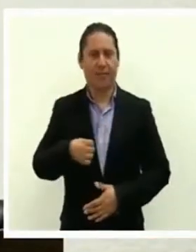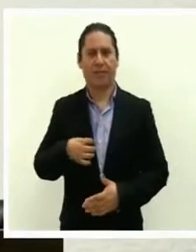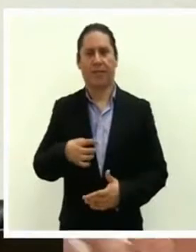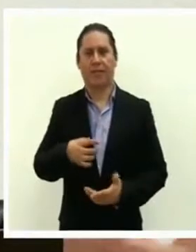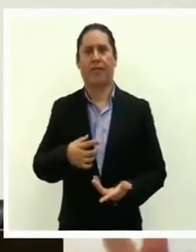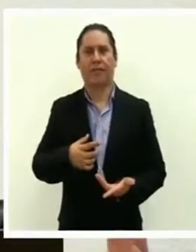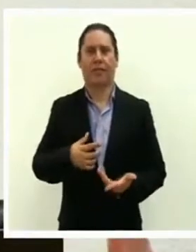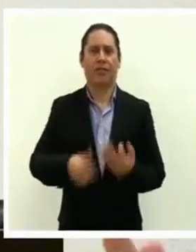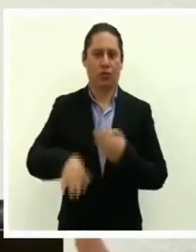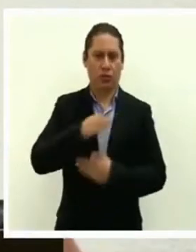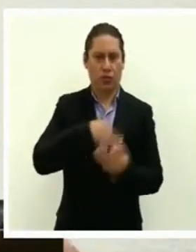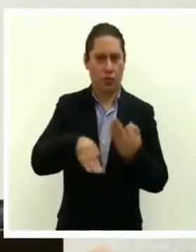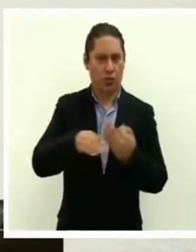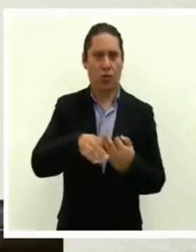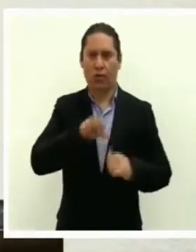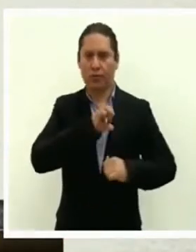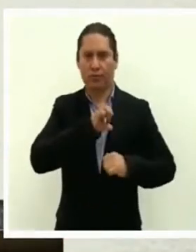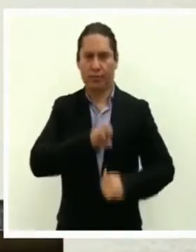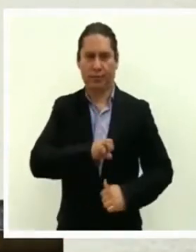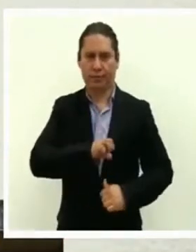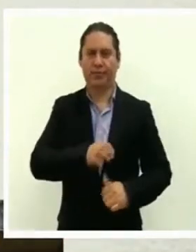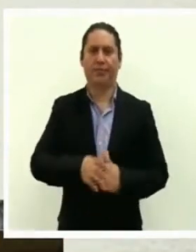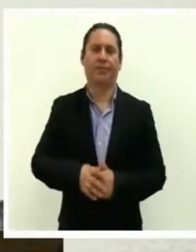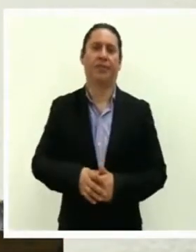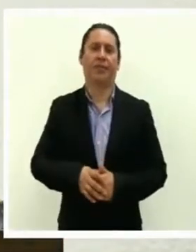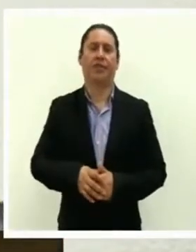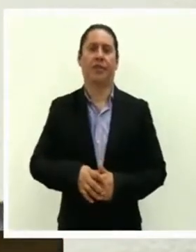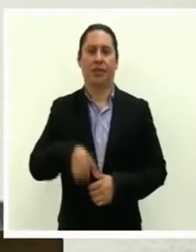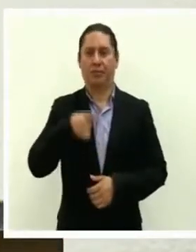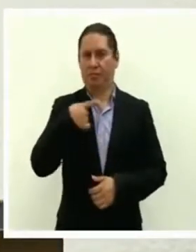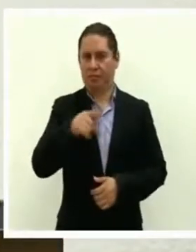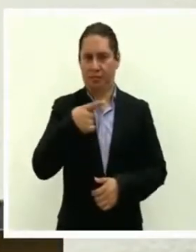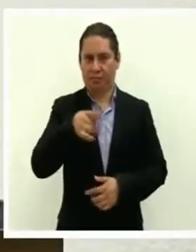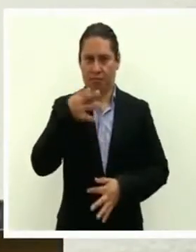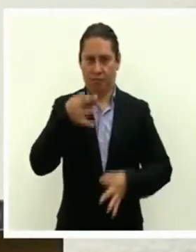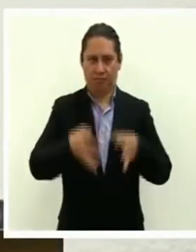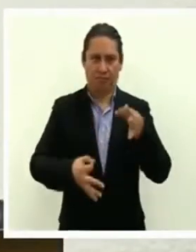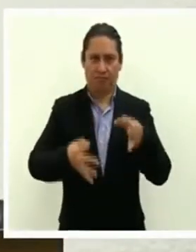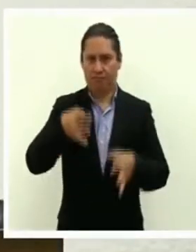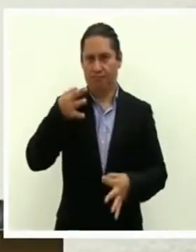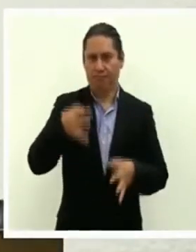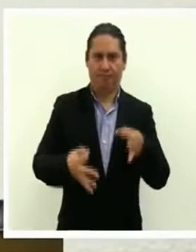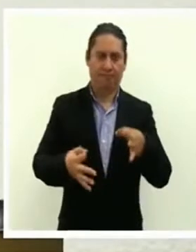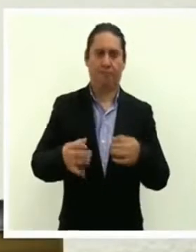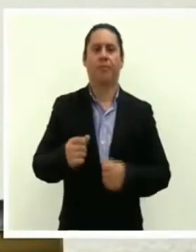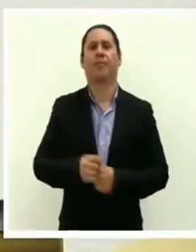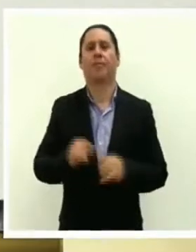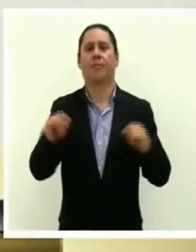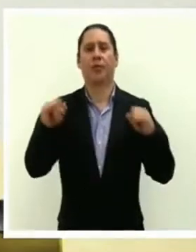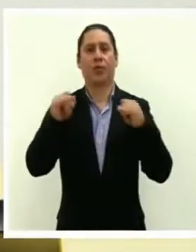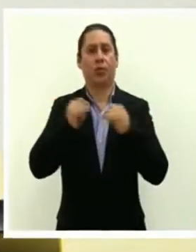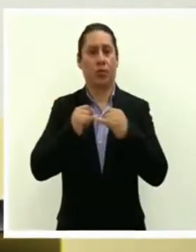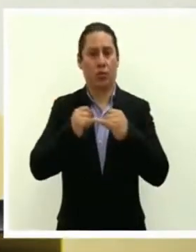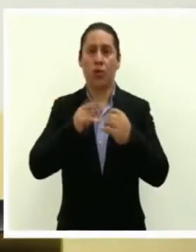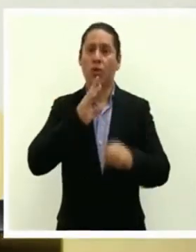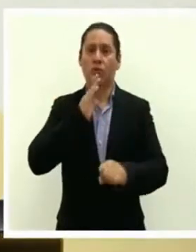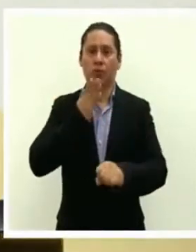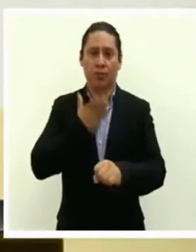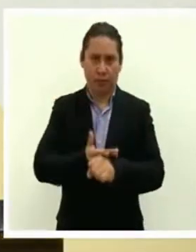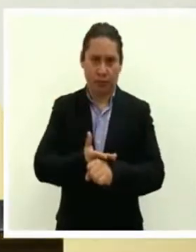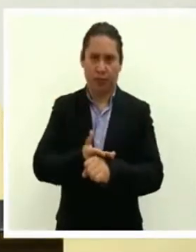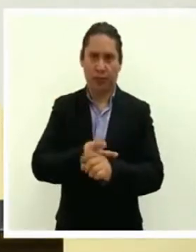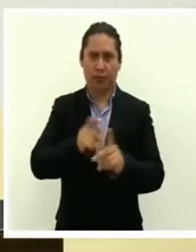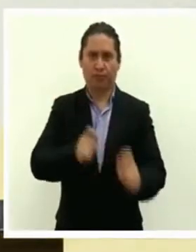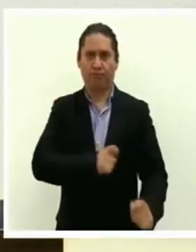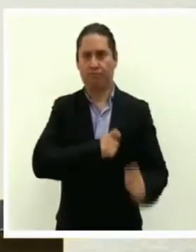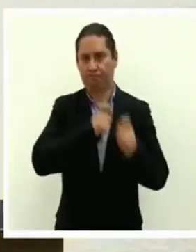los respectivos titulares de la Fiscalía General del Estado, al ser la institución que debe representar a la sociedad en